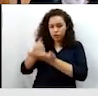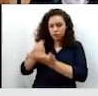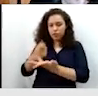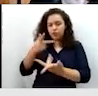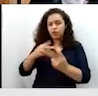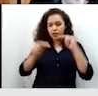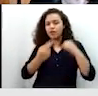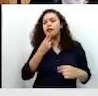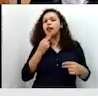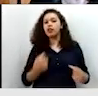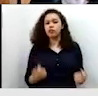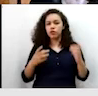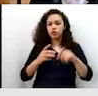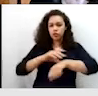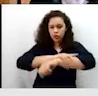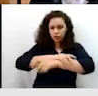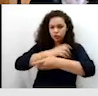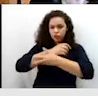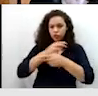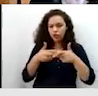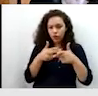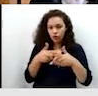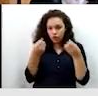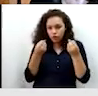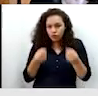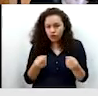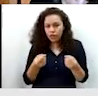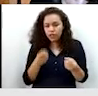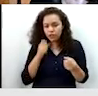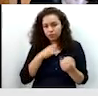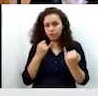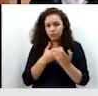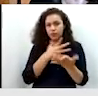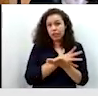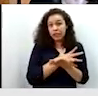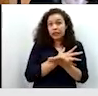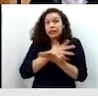mantener fuerte nuestros músculos y huesos. Aquí va a depender también exagerar, porque podemos